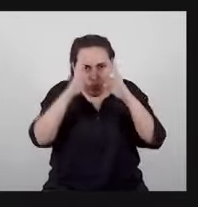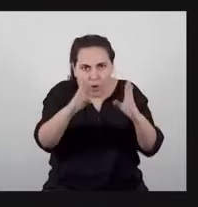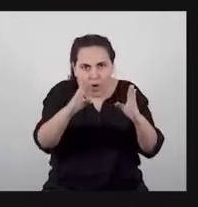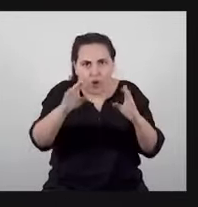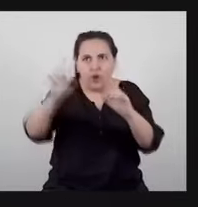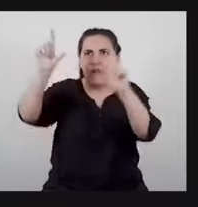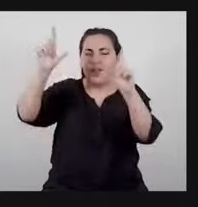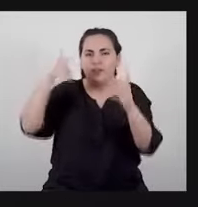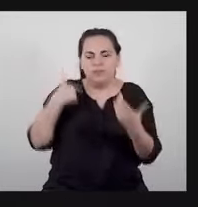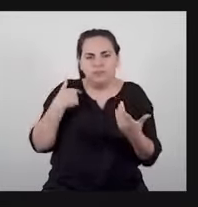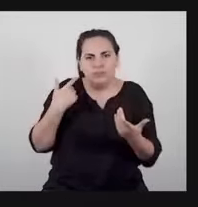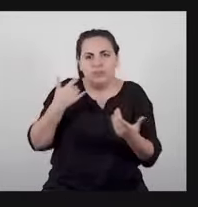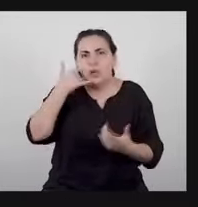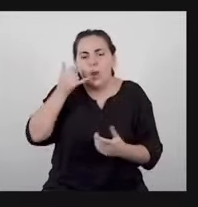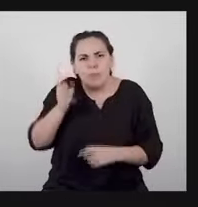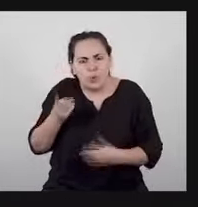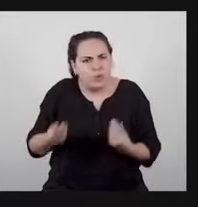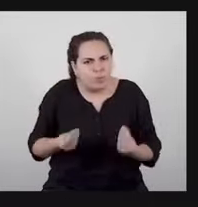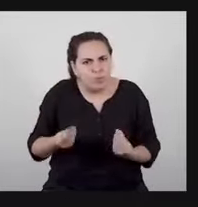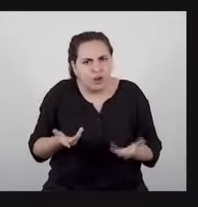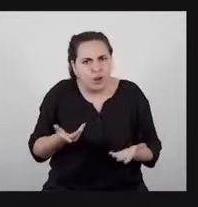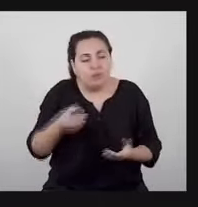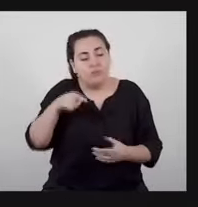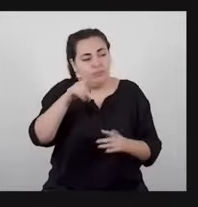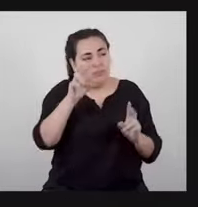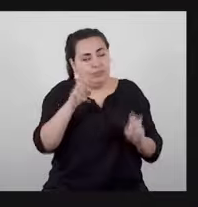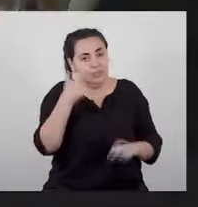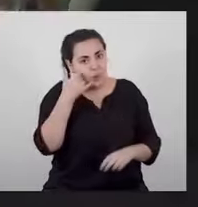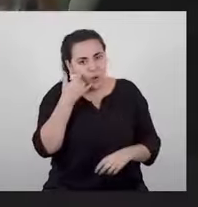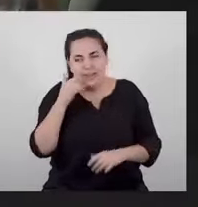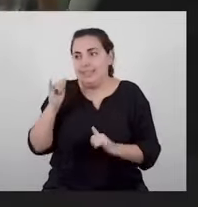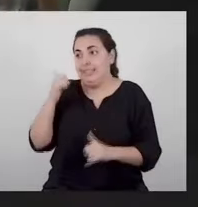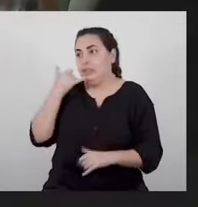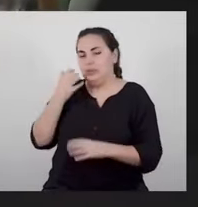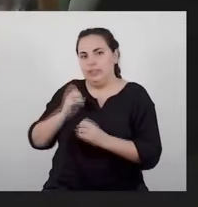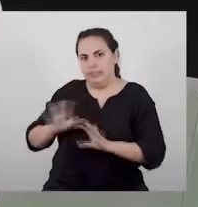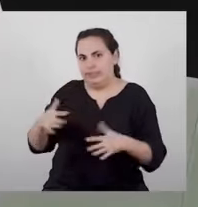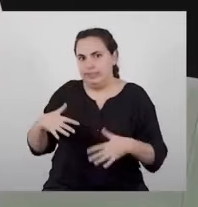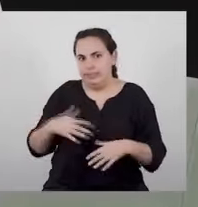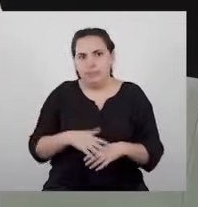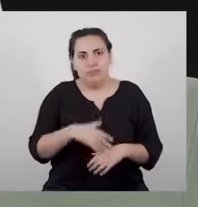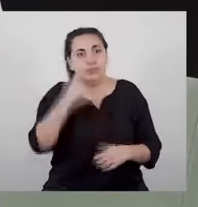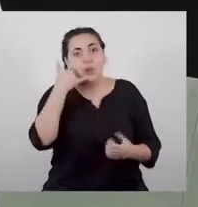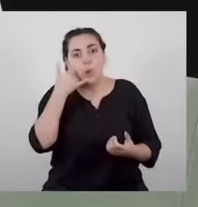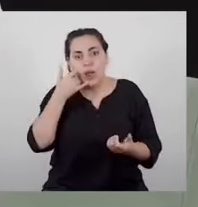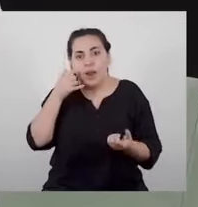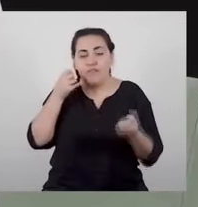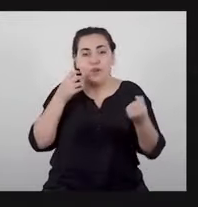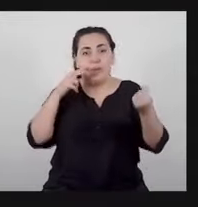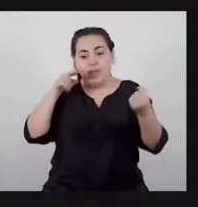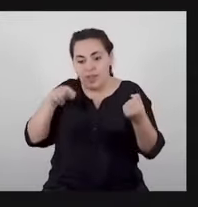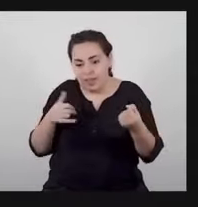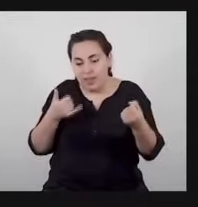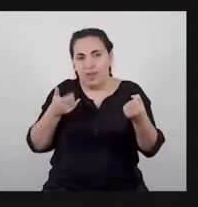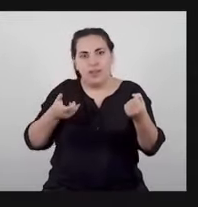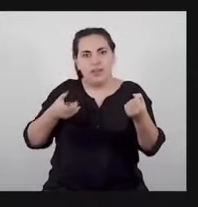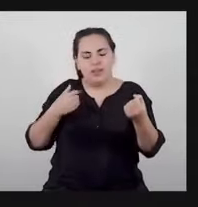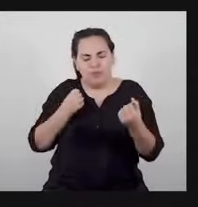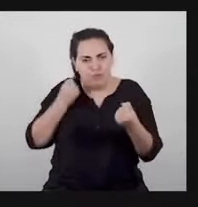celular y ahí voy. Hoy esto el celular es tremendo porque a mí se me va y tengo que hacer el esfuerzo